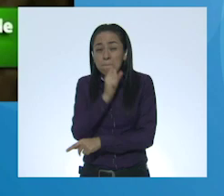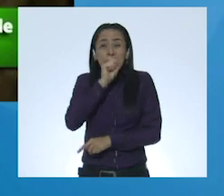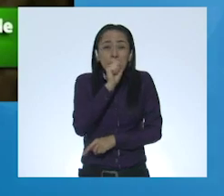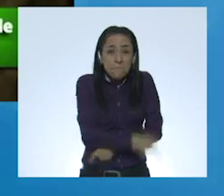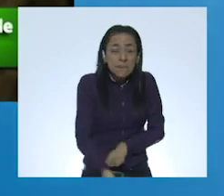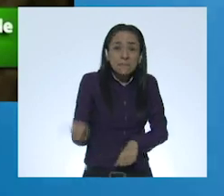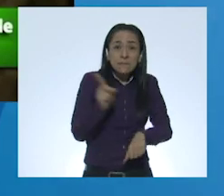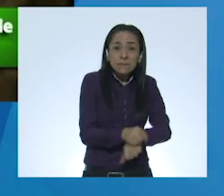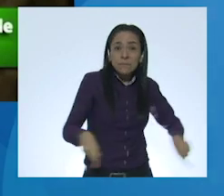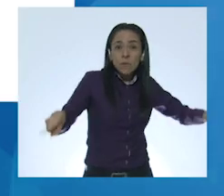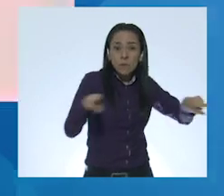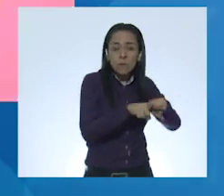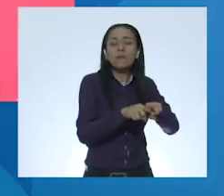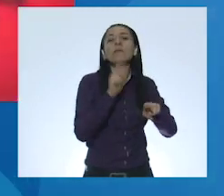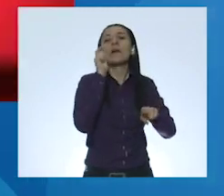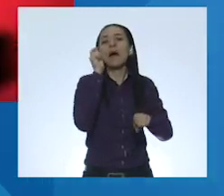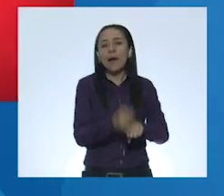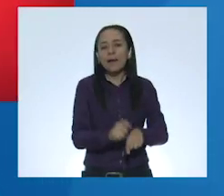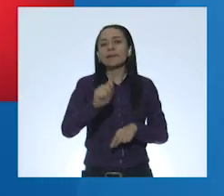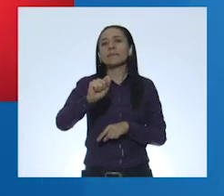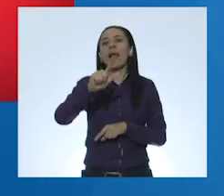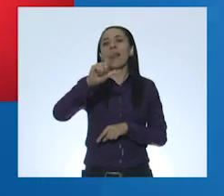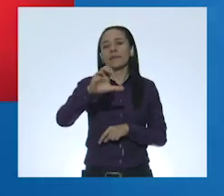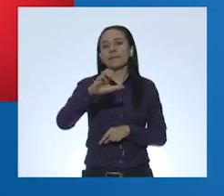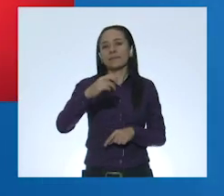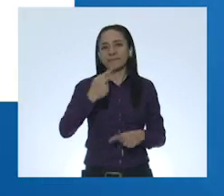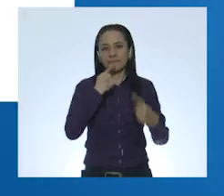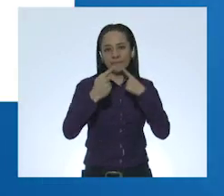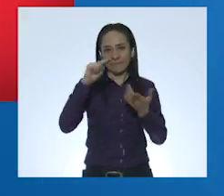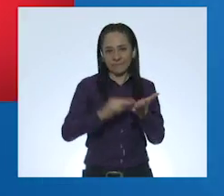el movimiento zapatista.